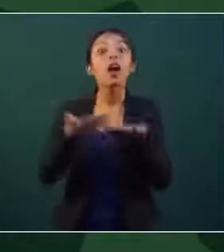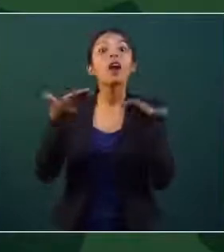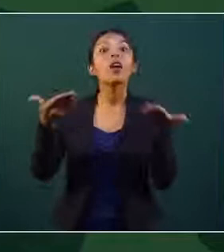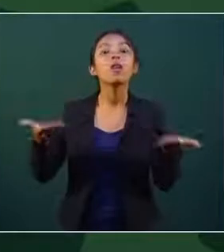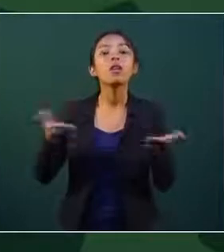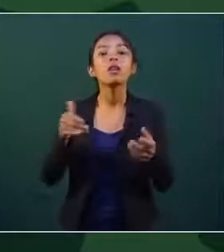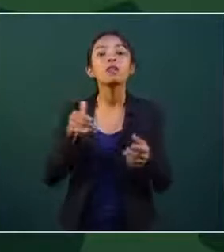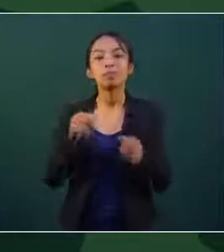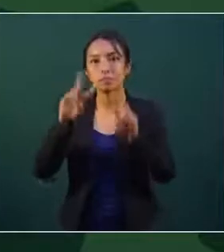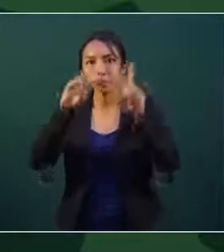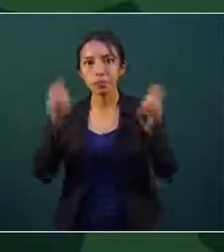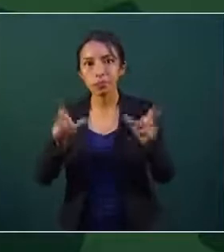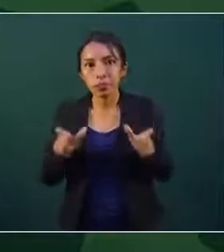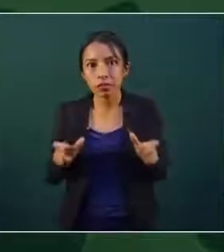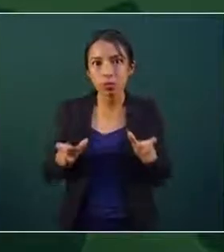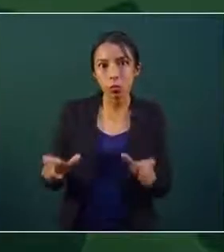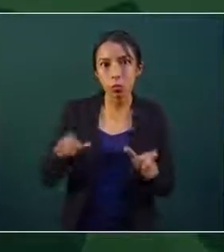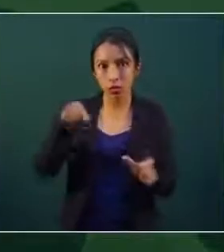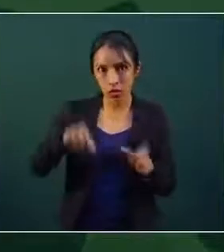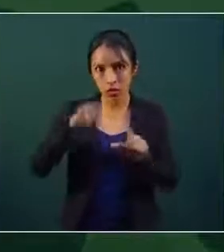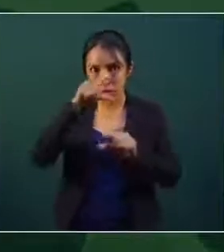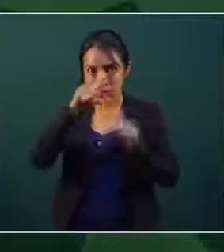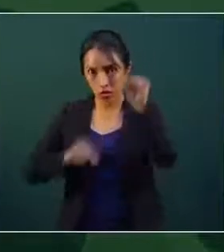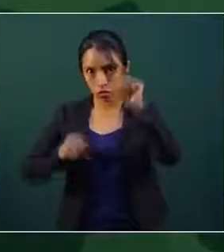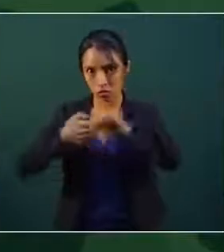Veracruz. Veracruz